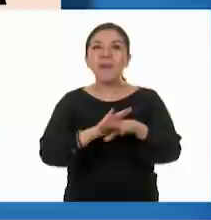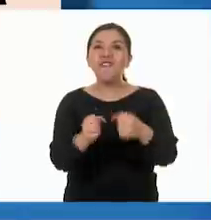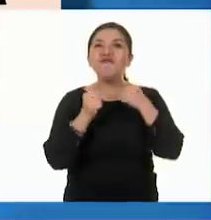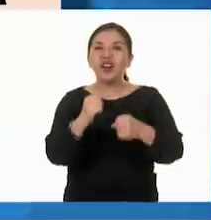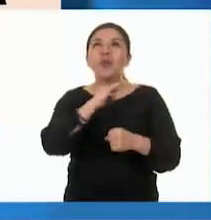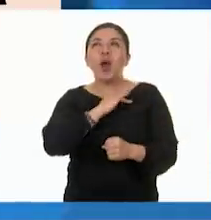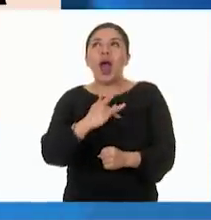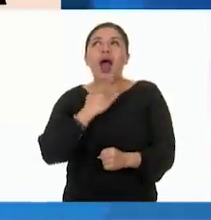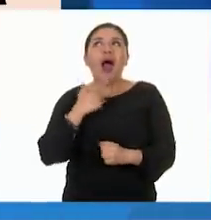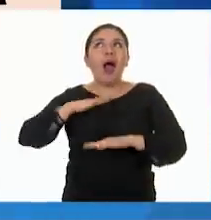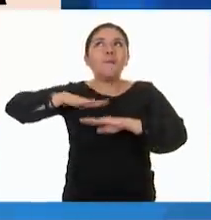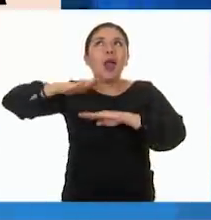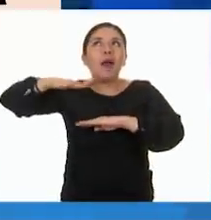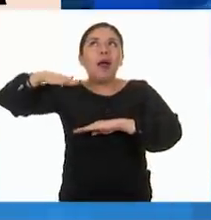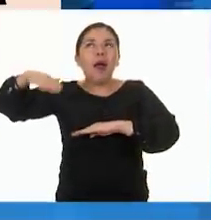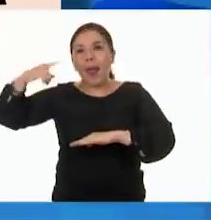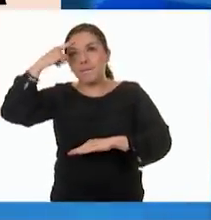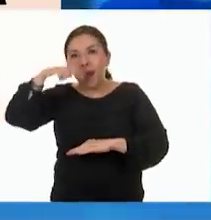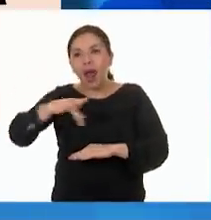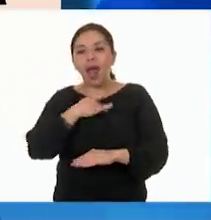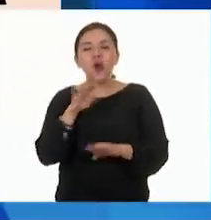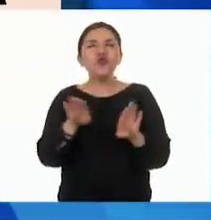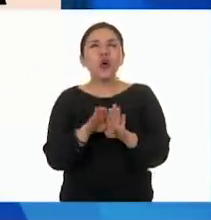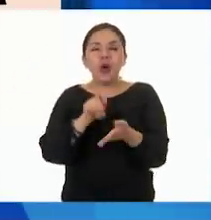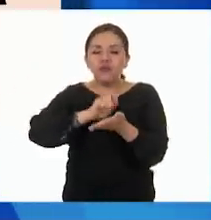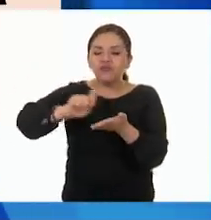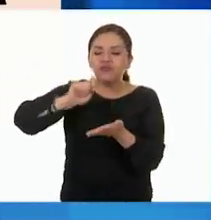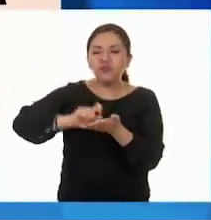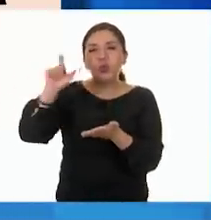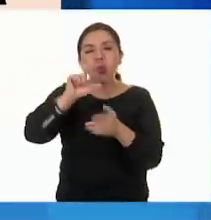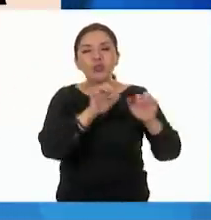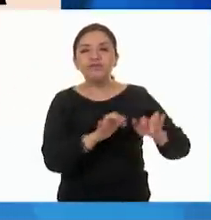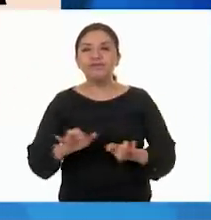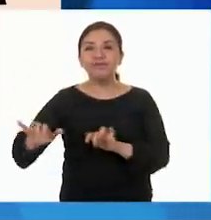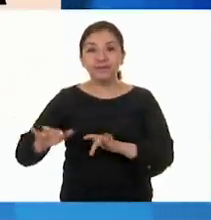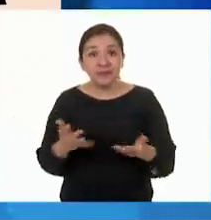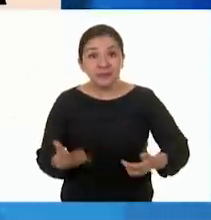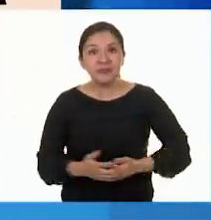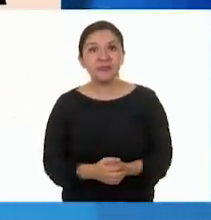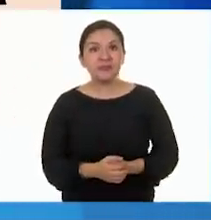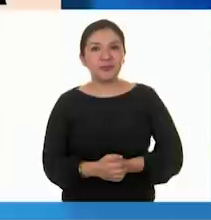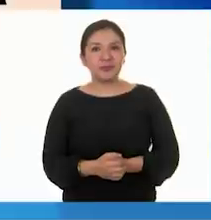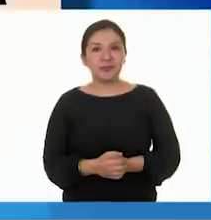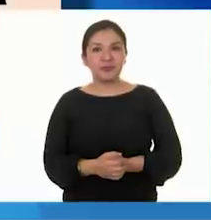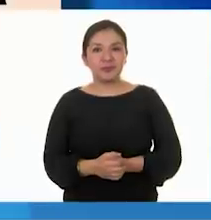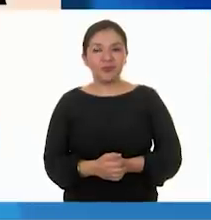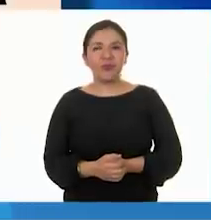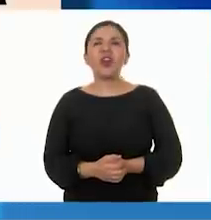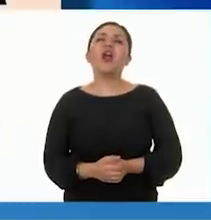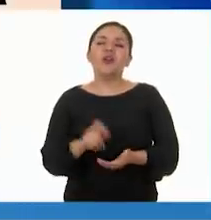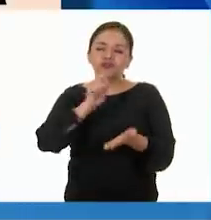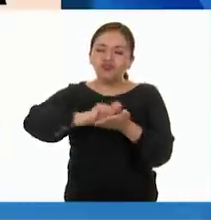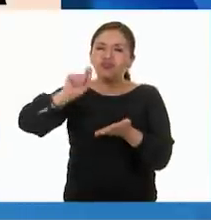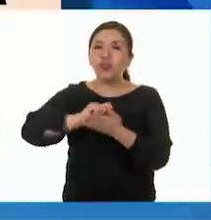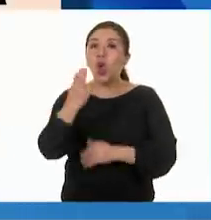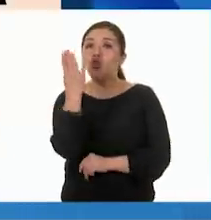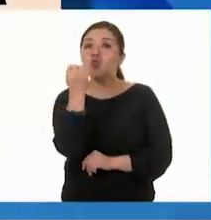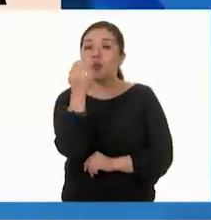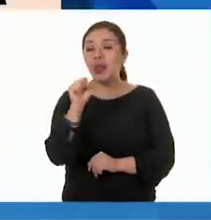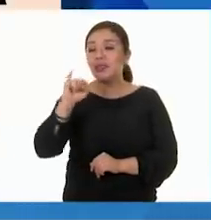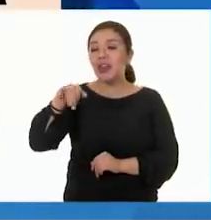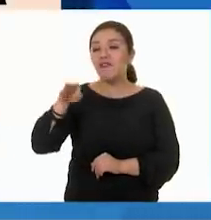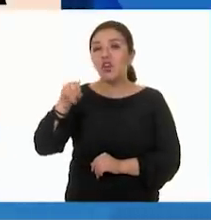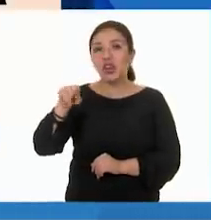sus vibraciones para que pudiera sentirlas cuando los tocaba. La Novena Sinfonía, una de sus obras